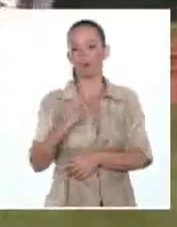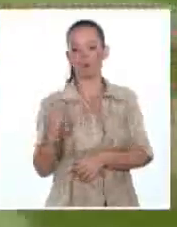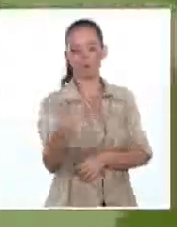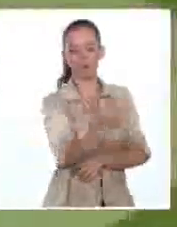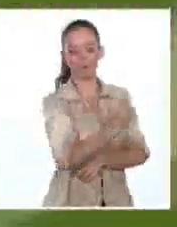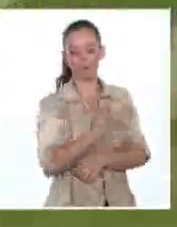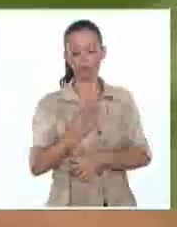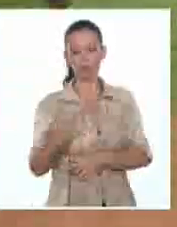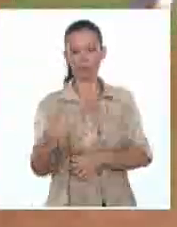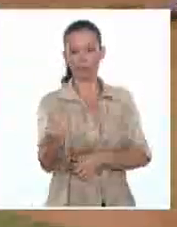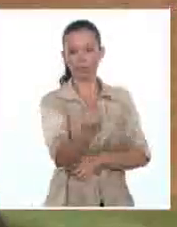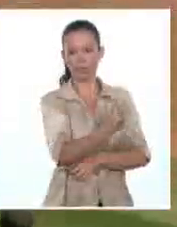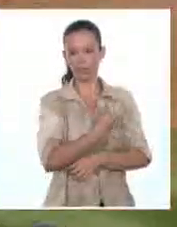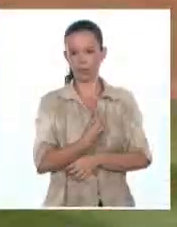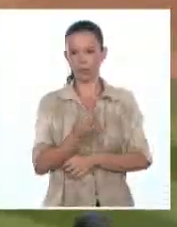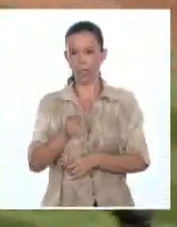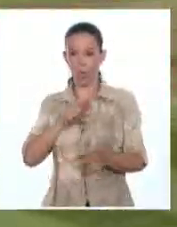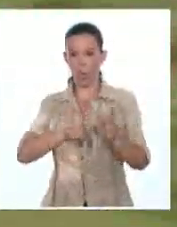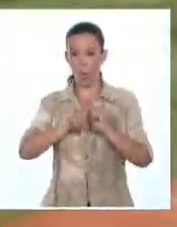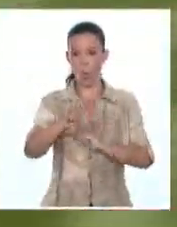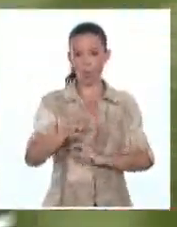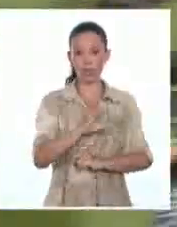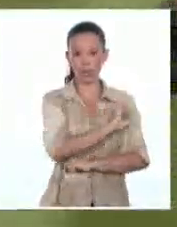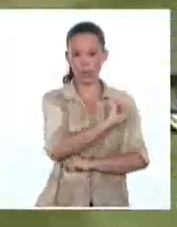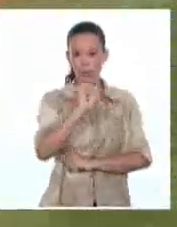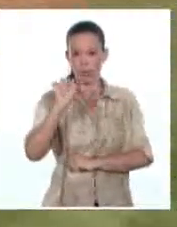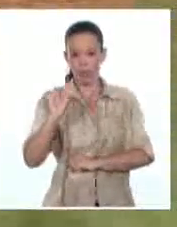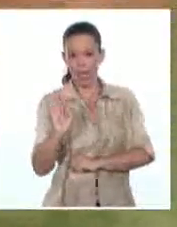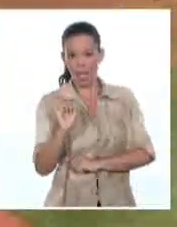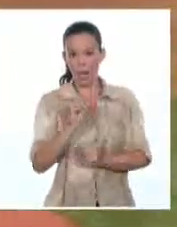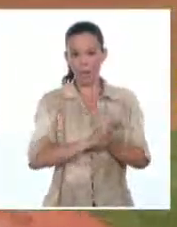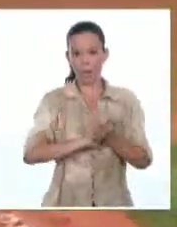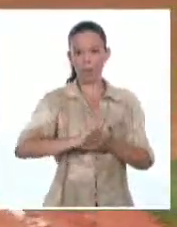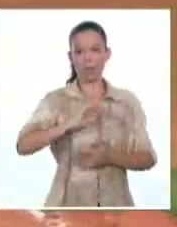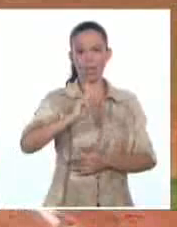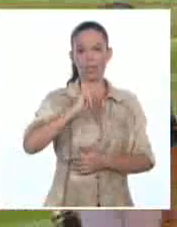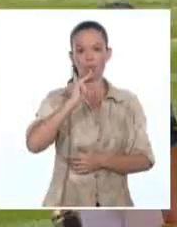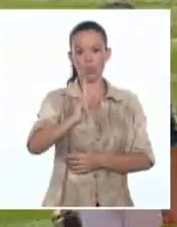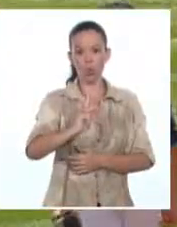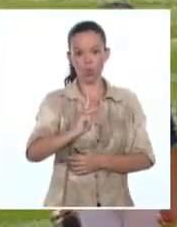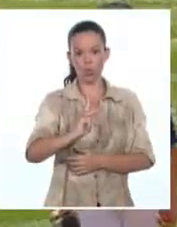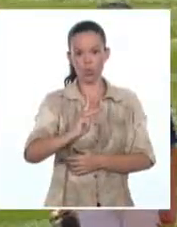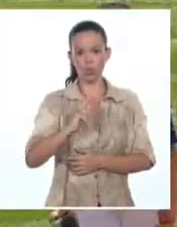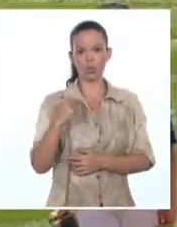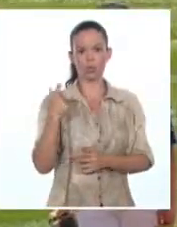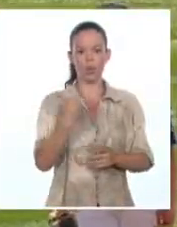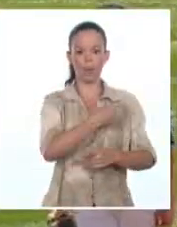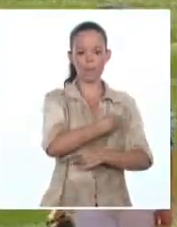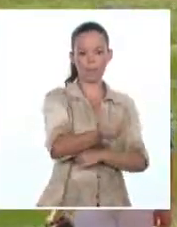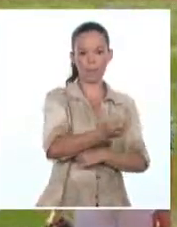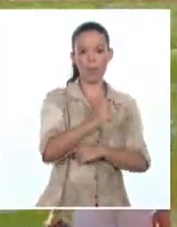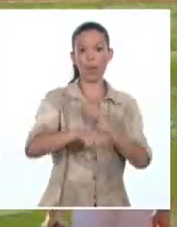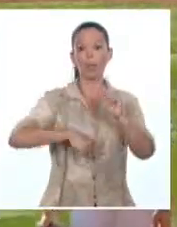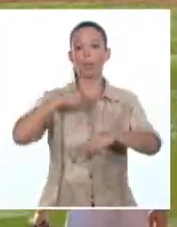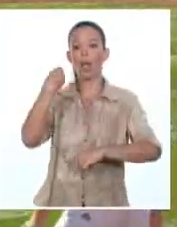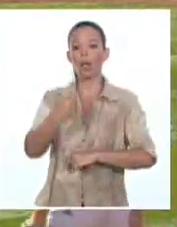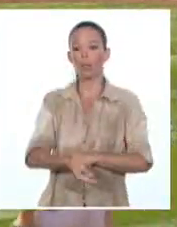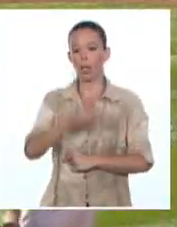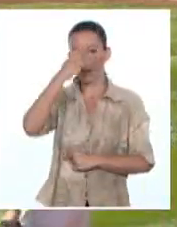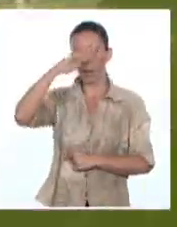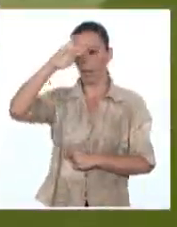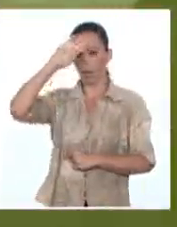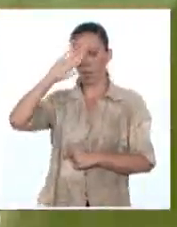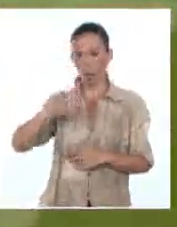bayamés Samuel Palencia quien permitió Solo dos imparables a la tanda australiana mañana Cuba chocará con Panamá